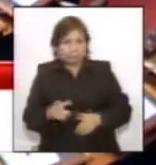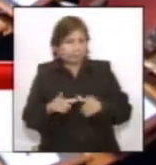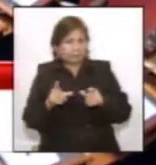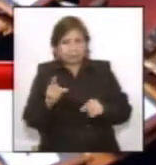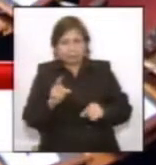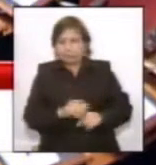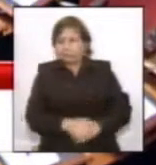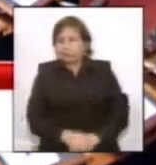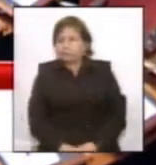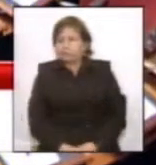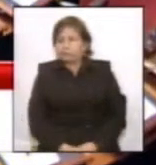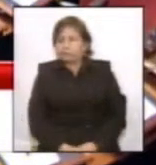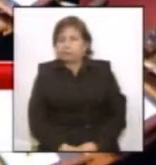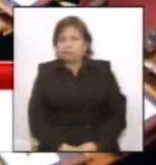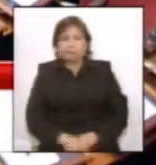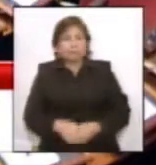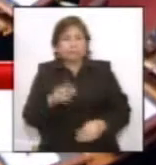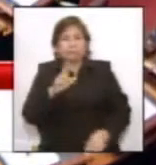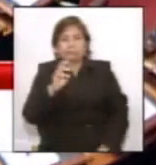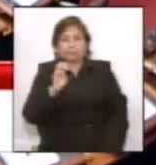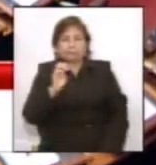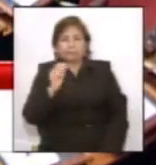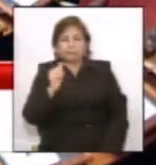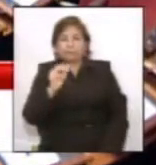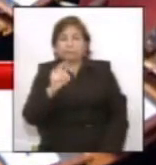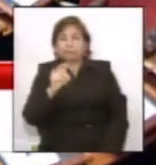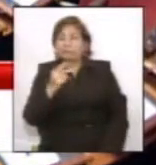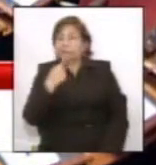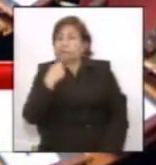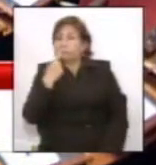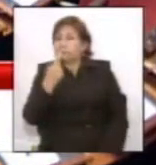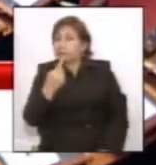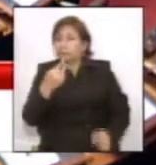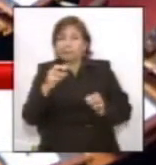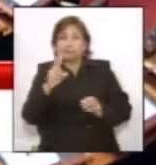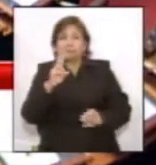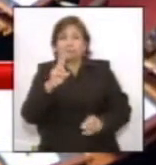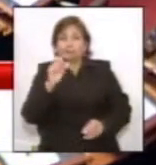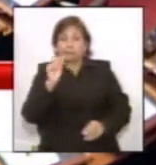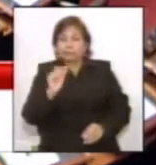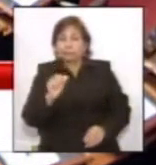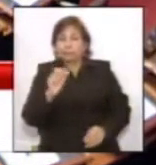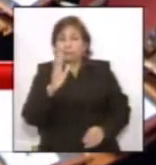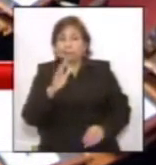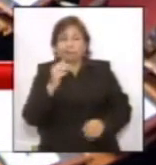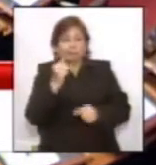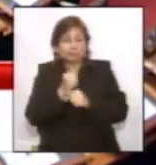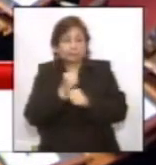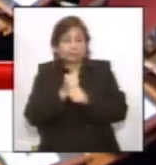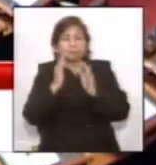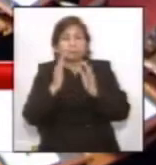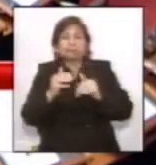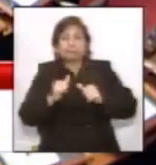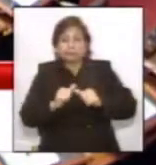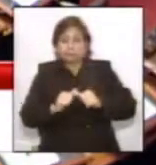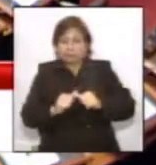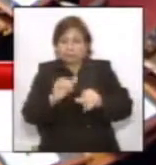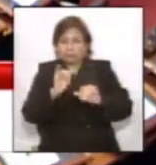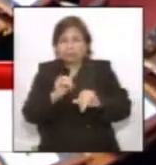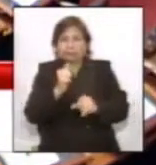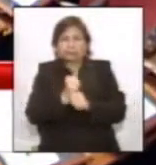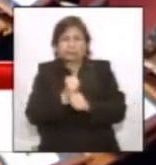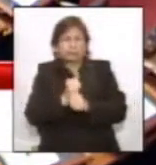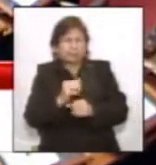¿no? Y que Reactiva Perú ha permitido que más de 2,3 millones de trabajadores hayan podido mantener su